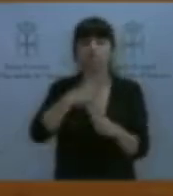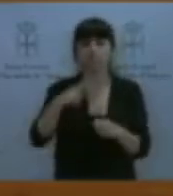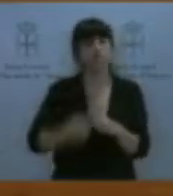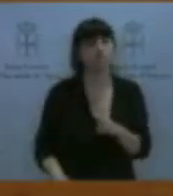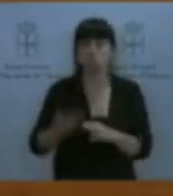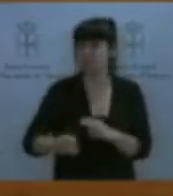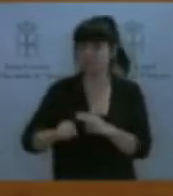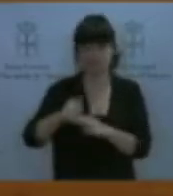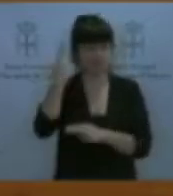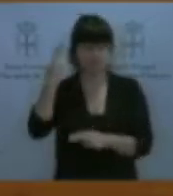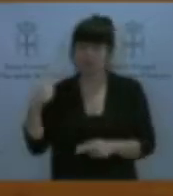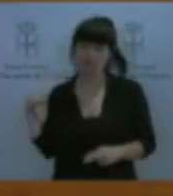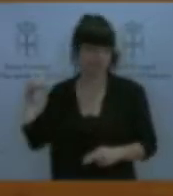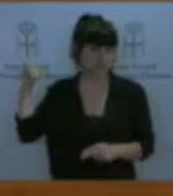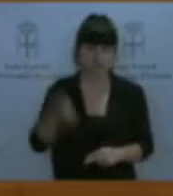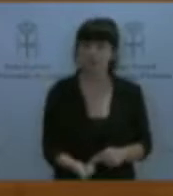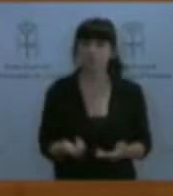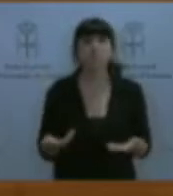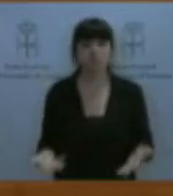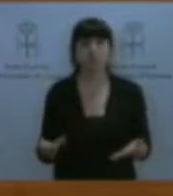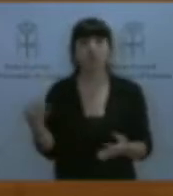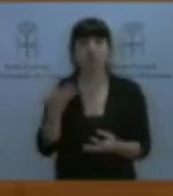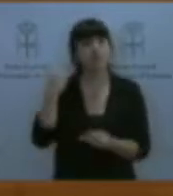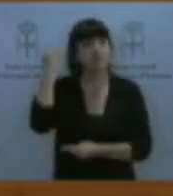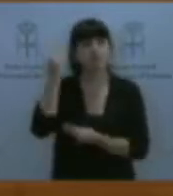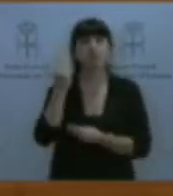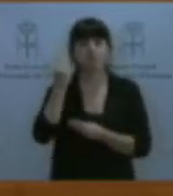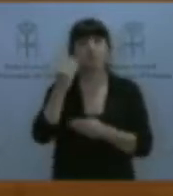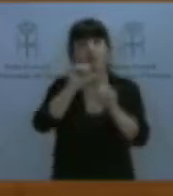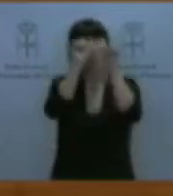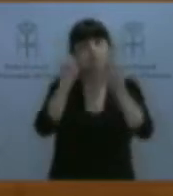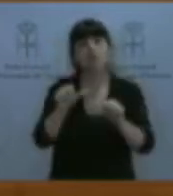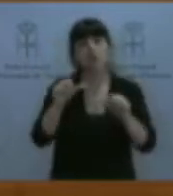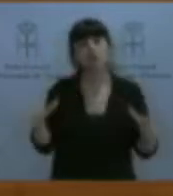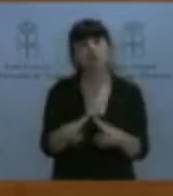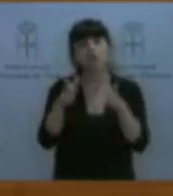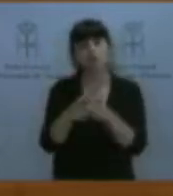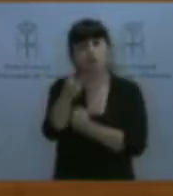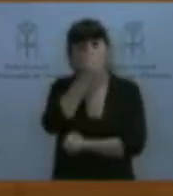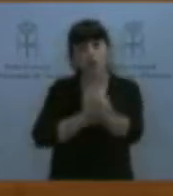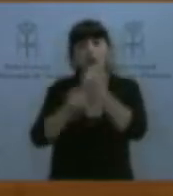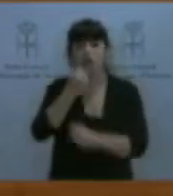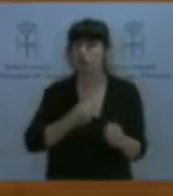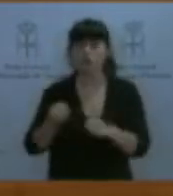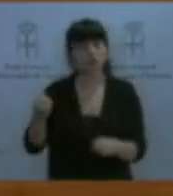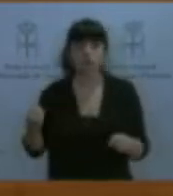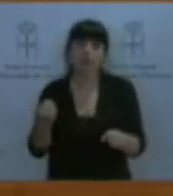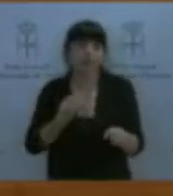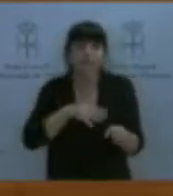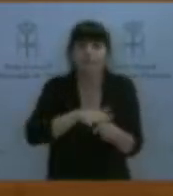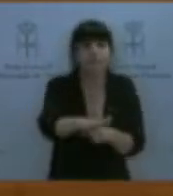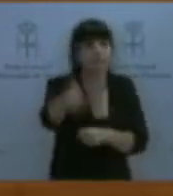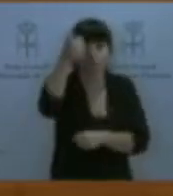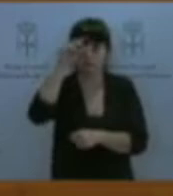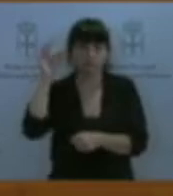nos llevará a plantear nuevos modelos socioeconómicos que nos afectarán a todos y a todas sin excepción.